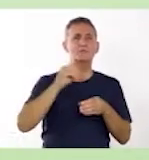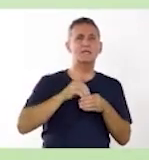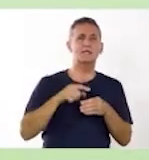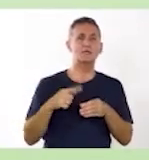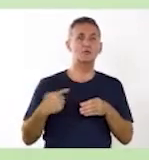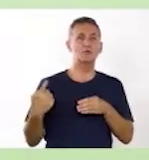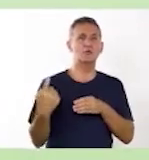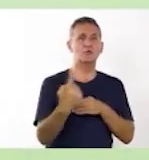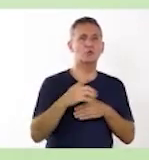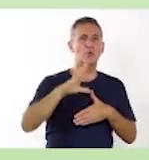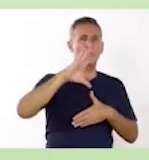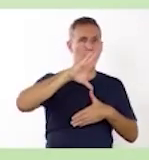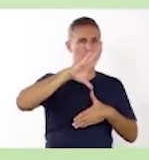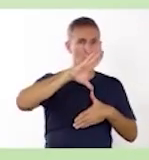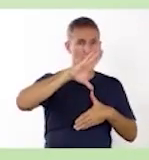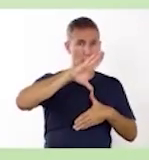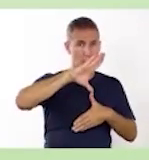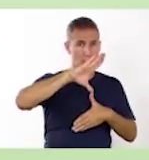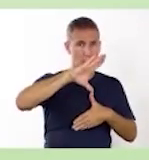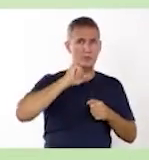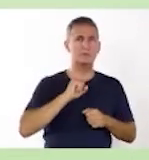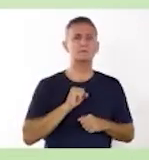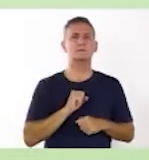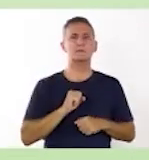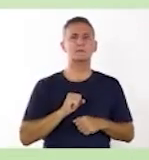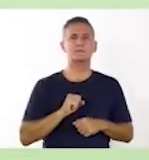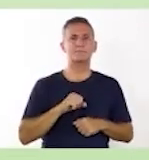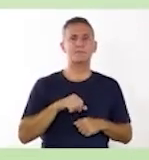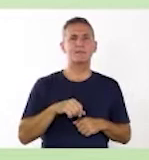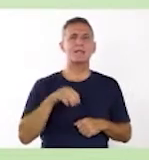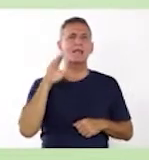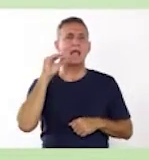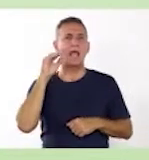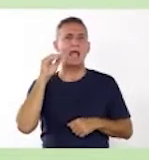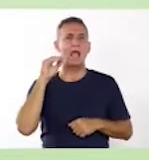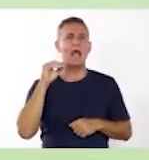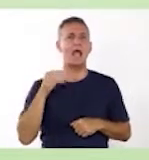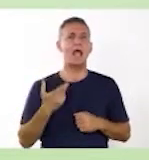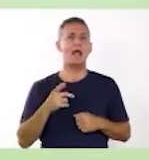continente, dentro de esa habla hispana. Y vamos rápido a